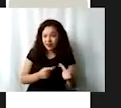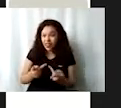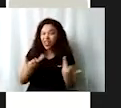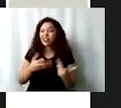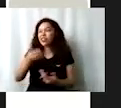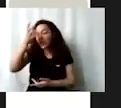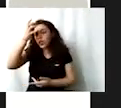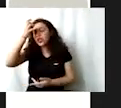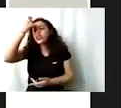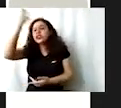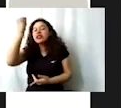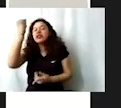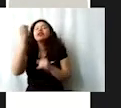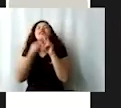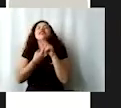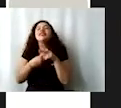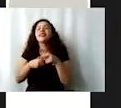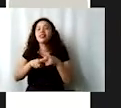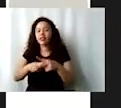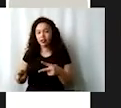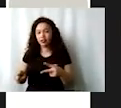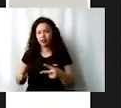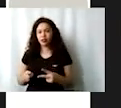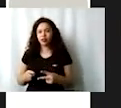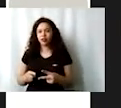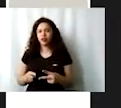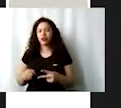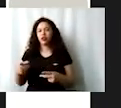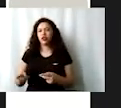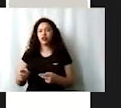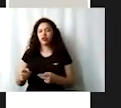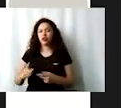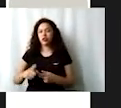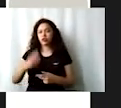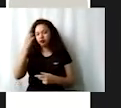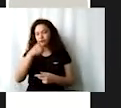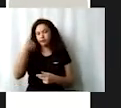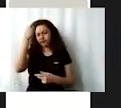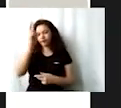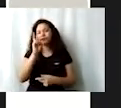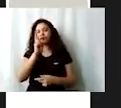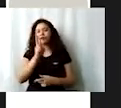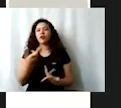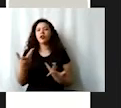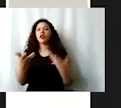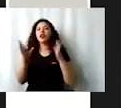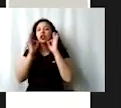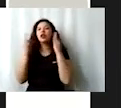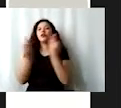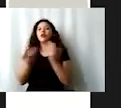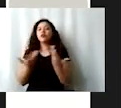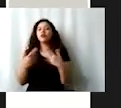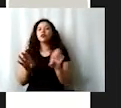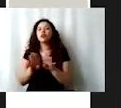concepción original que tú tendrías que tener presente y visualizar cómo lo vas a llevar a cabo. Y para que